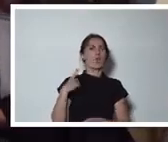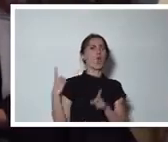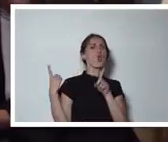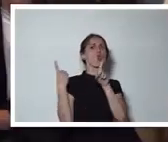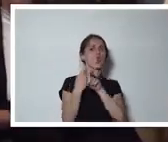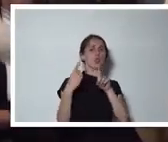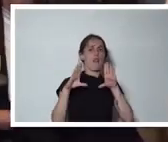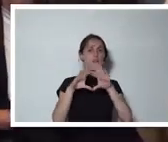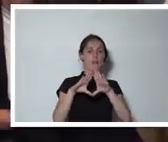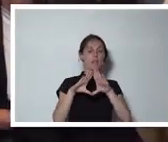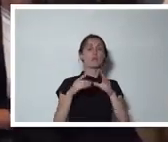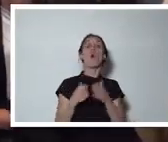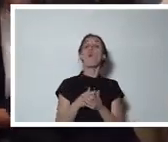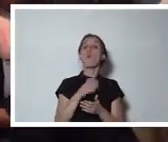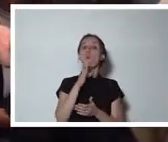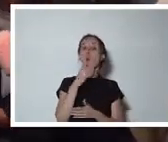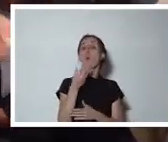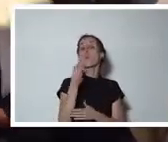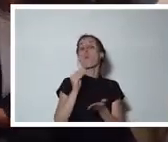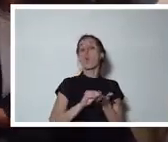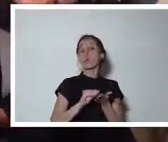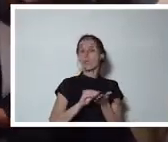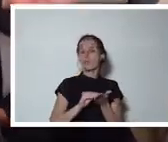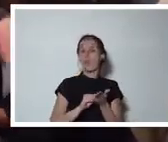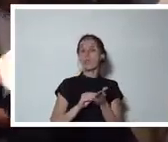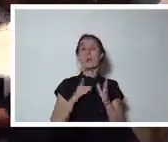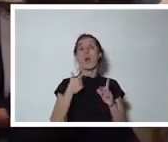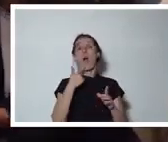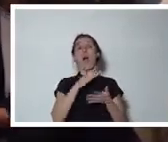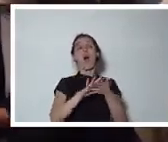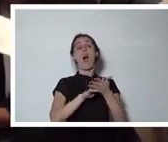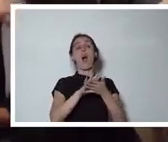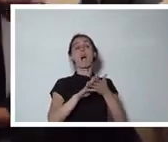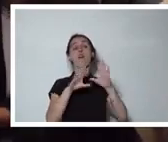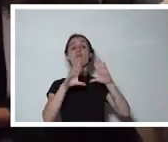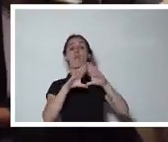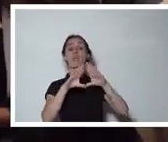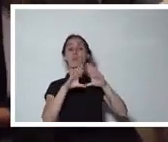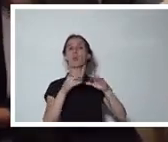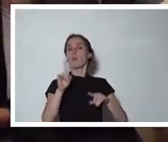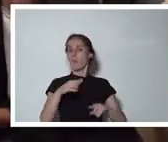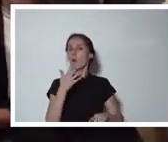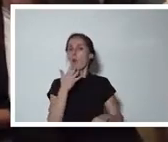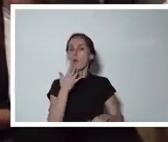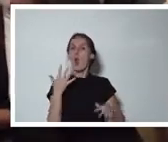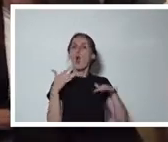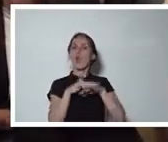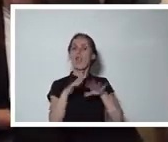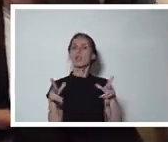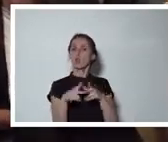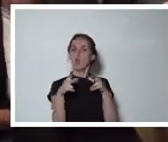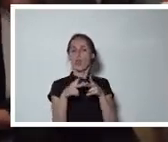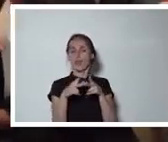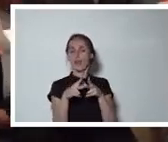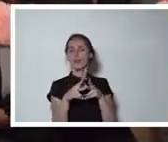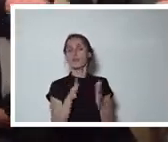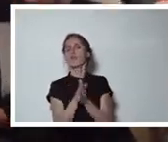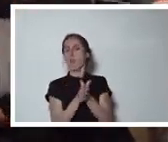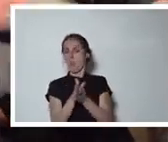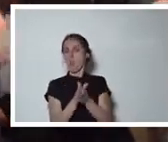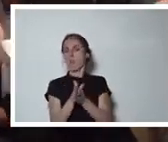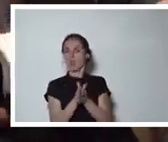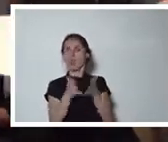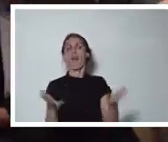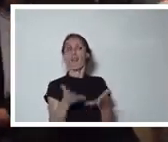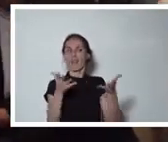feminismo se agreda sea verbalmente sea de otro modo en las redes sociales también hay que decir que eso se promueve con demasiada ligereza